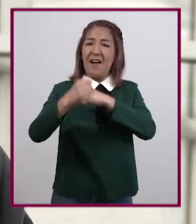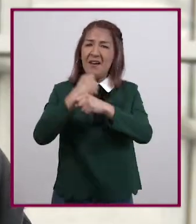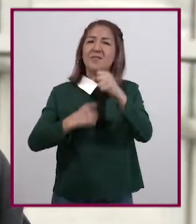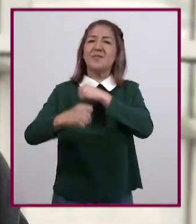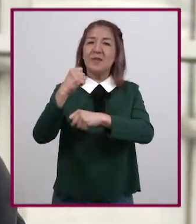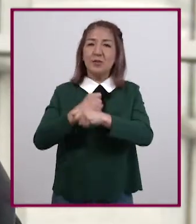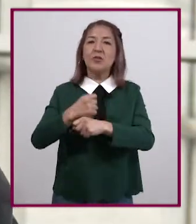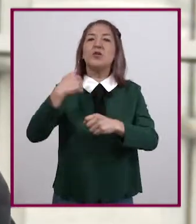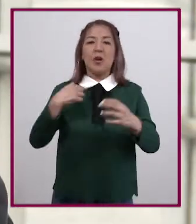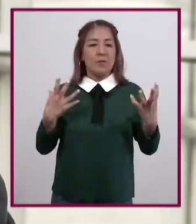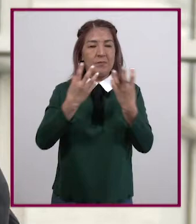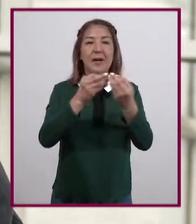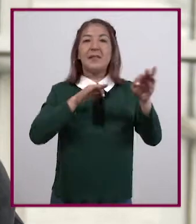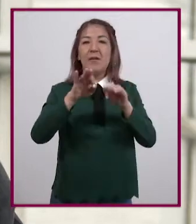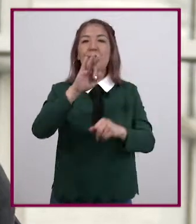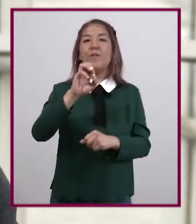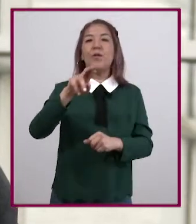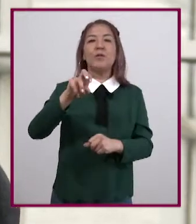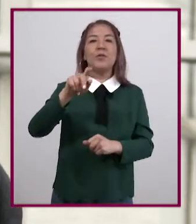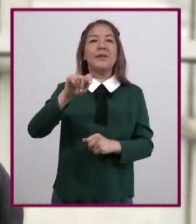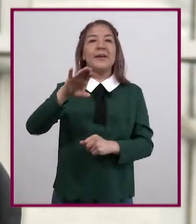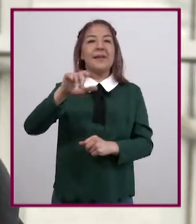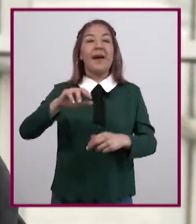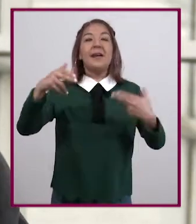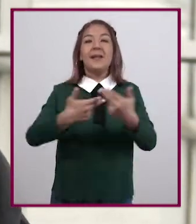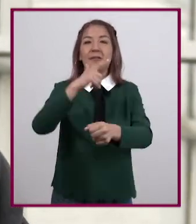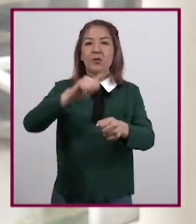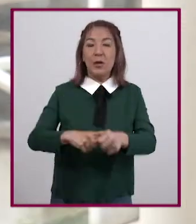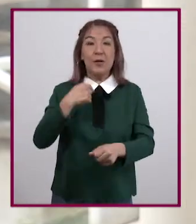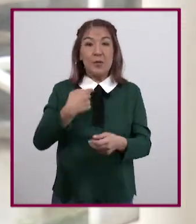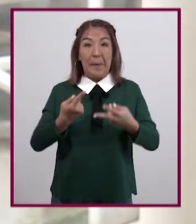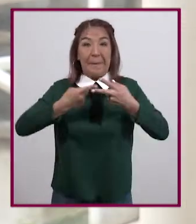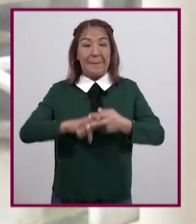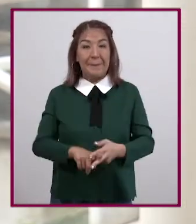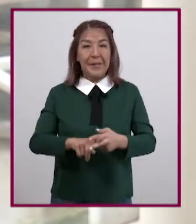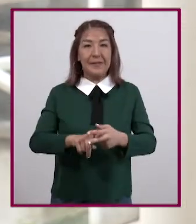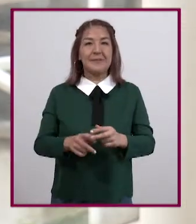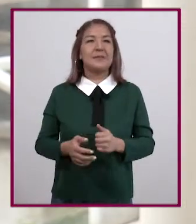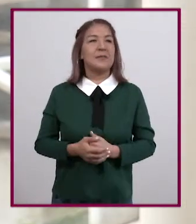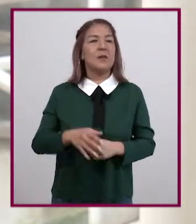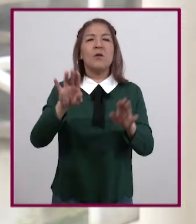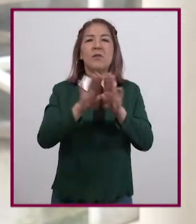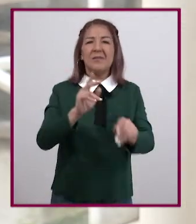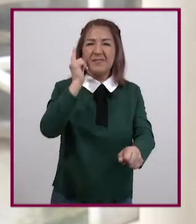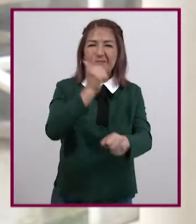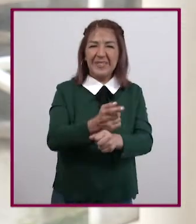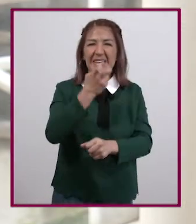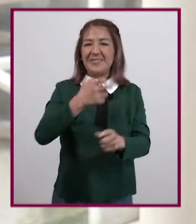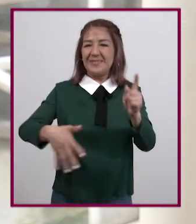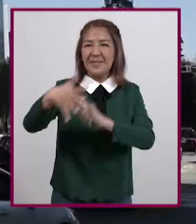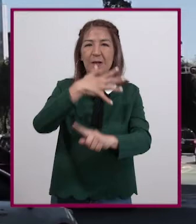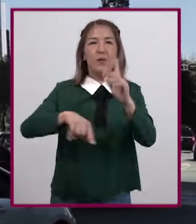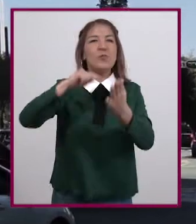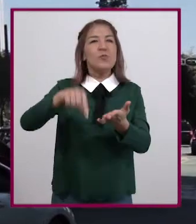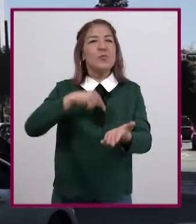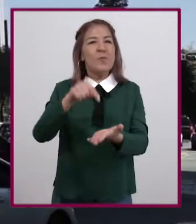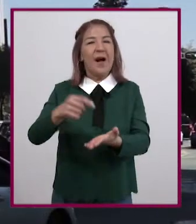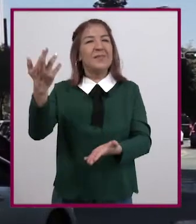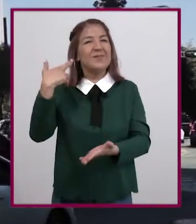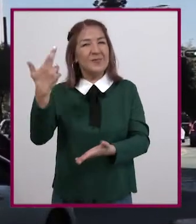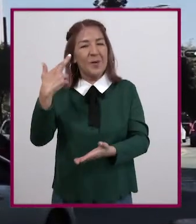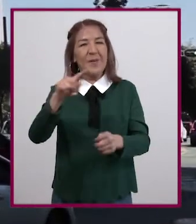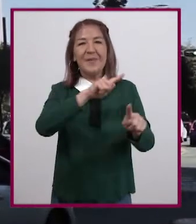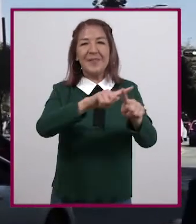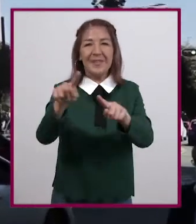Durante varios años colaboré en Fonoteca Nacional, en donde empecé a descubrir este mundo del paisaje